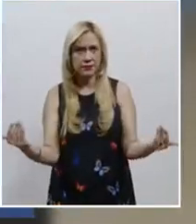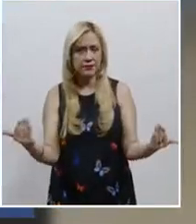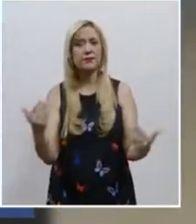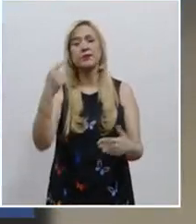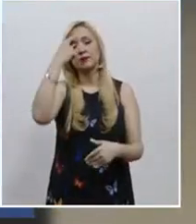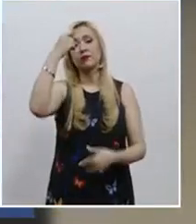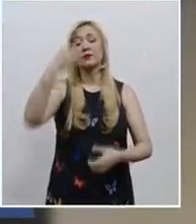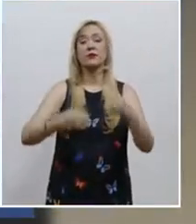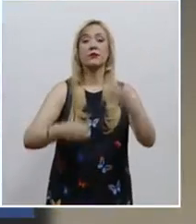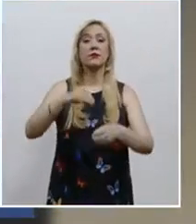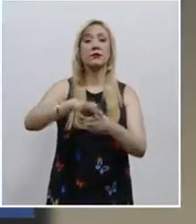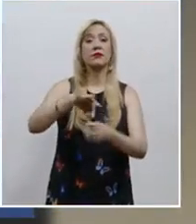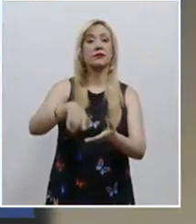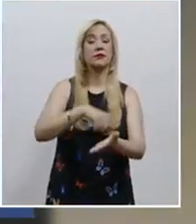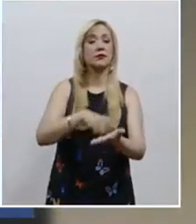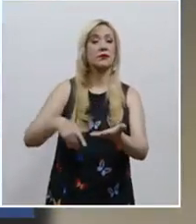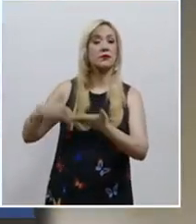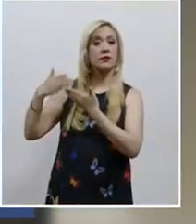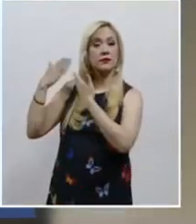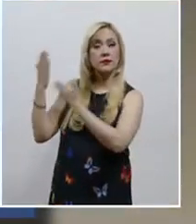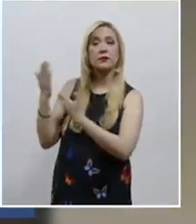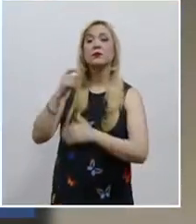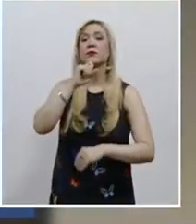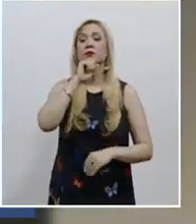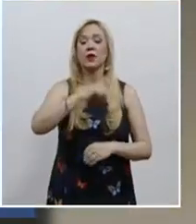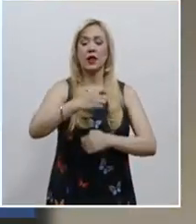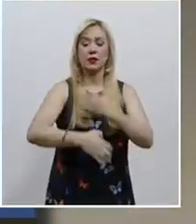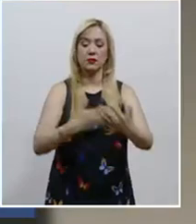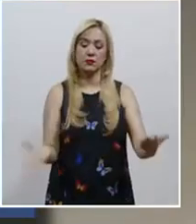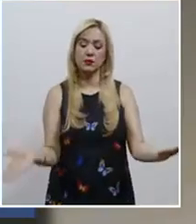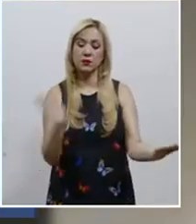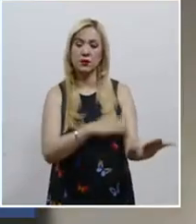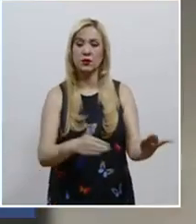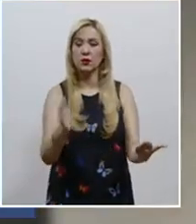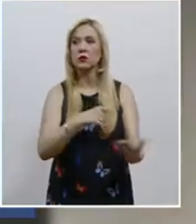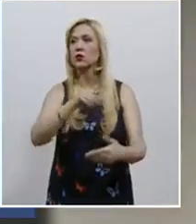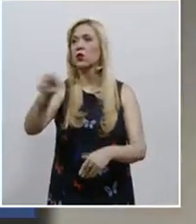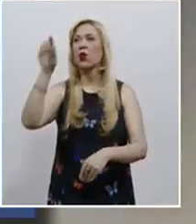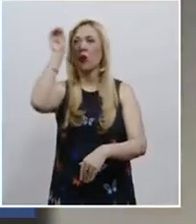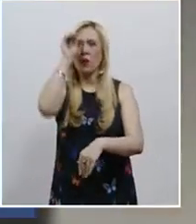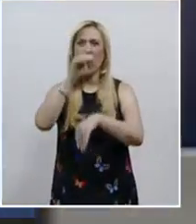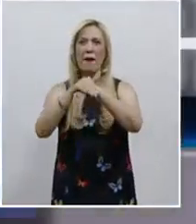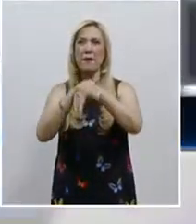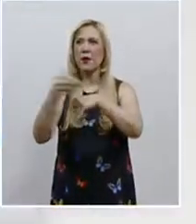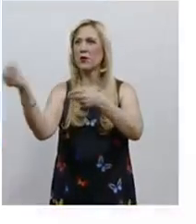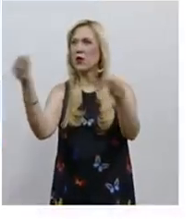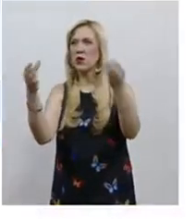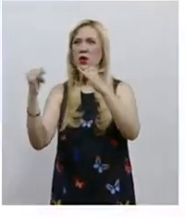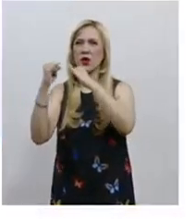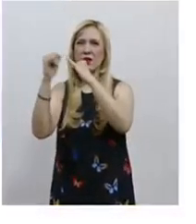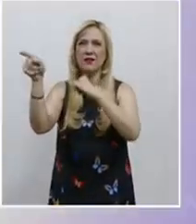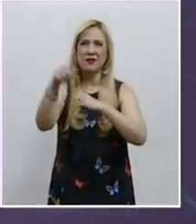Poder Judicial de la Federación y se agregaron al expediente los amicus curiae presentados.